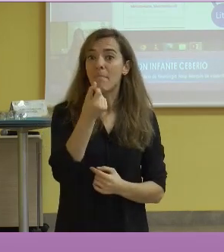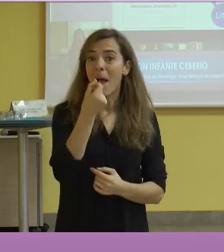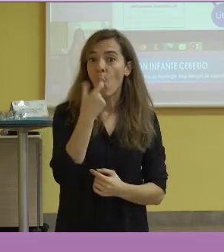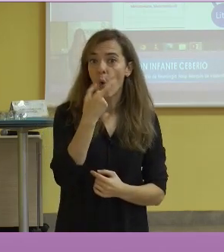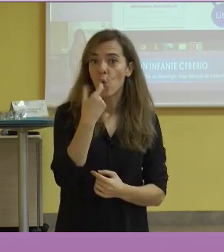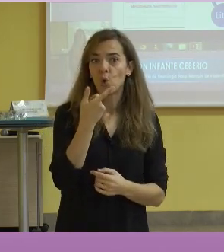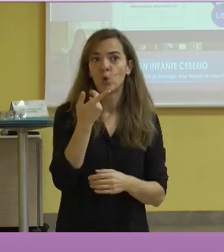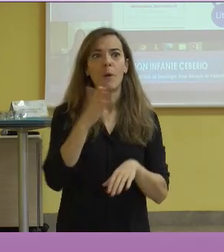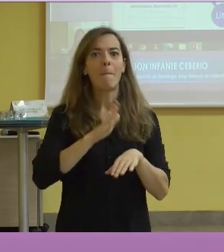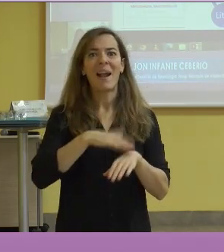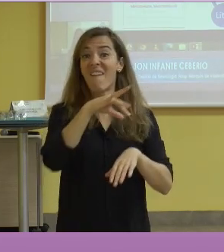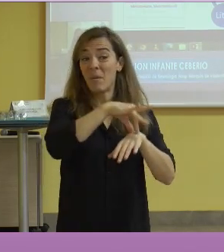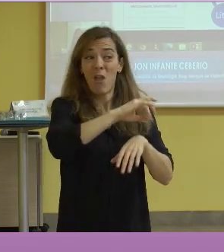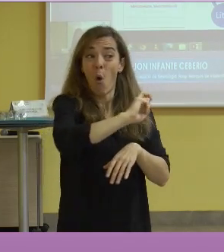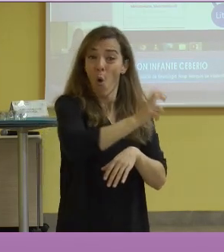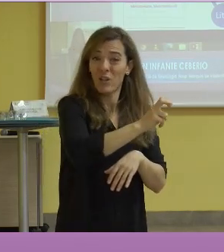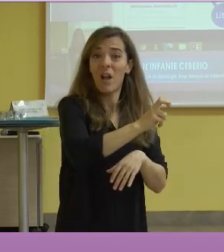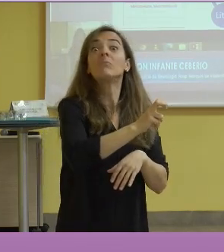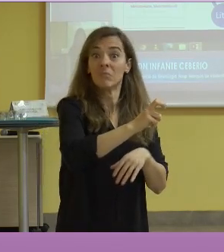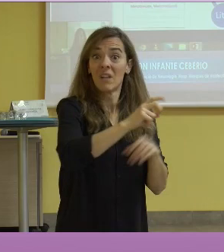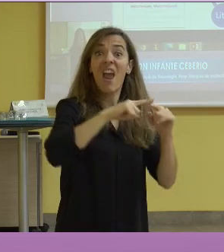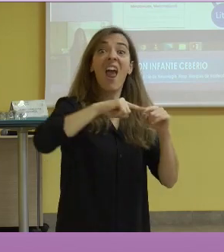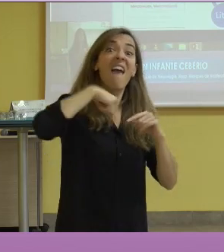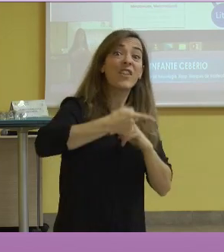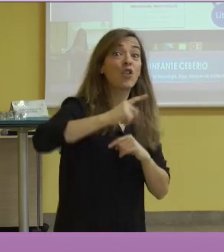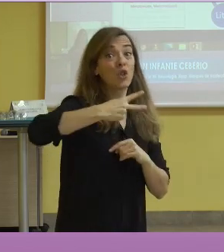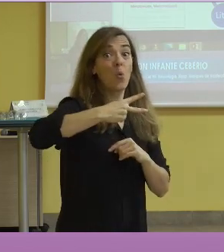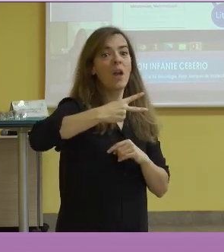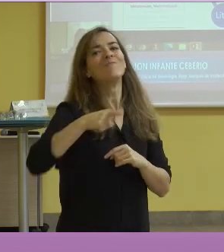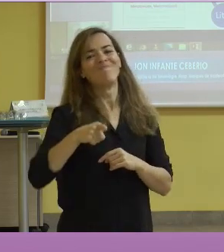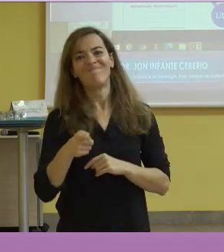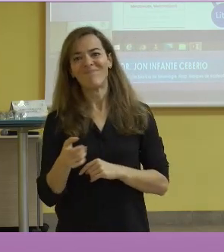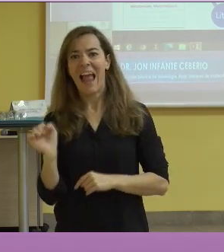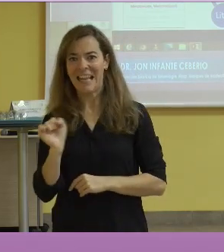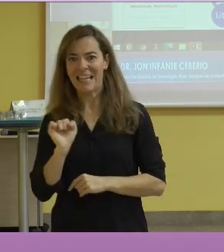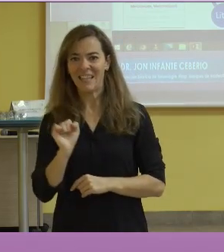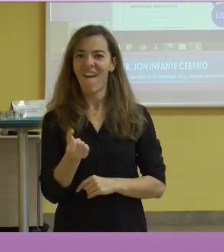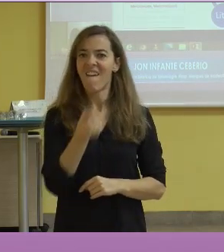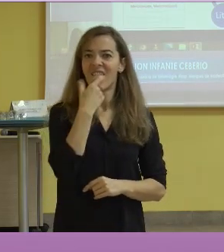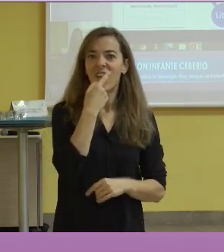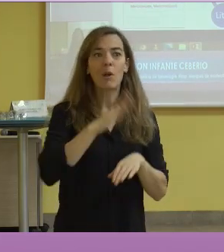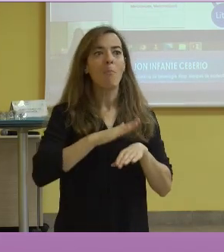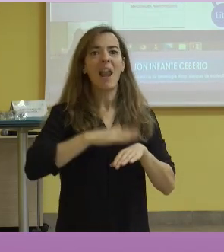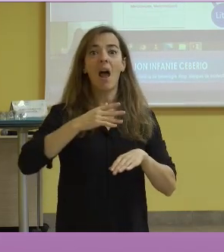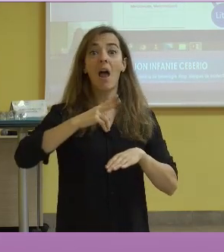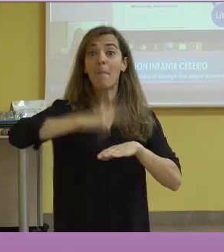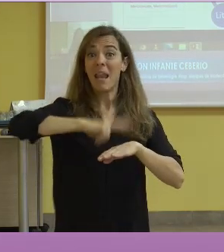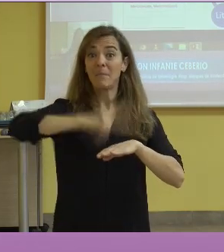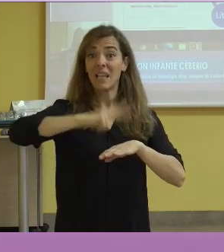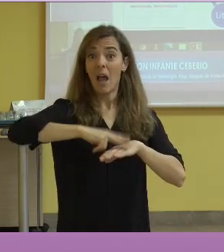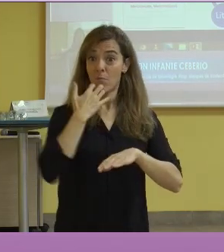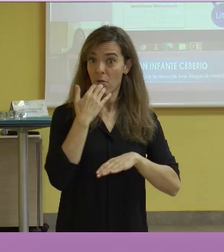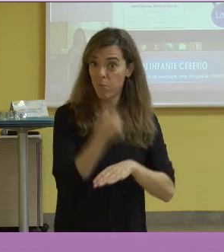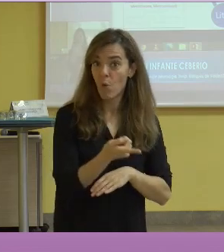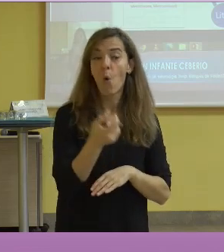para tratar otras enfermedades pueden tener como efecto secundario la ataxia. Algunos fármacos que usamos para la epilepsia, por ejemplo,